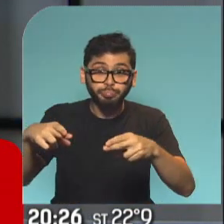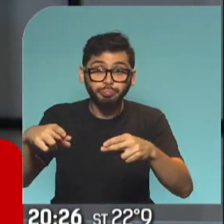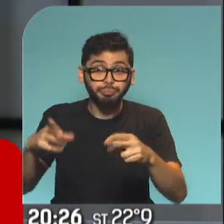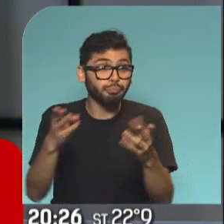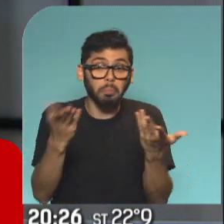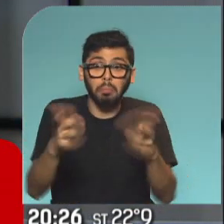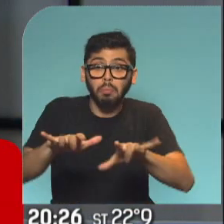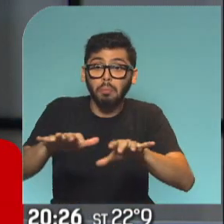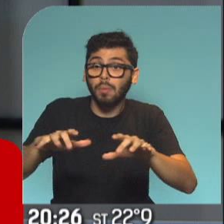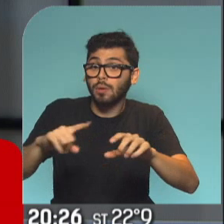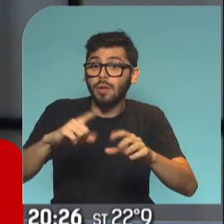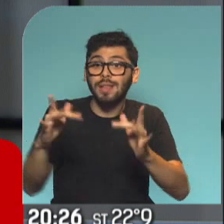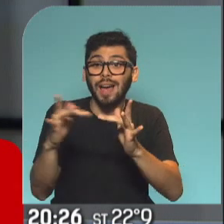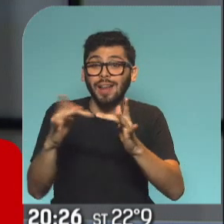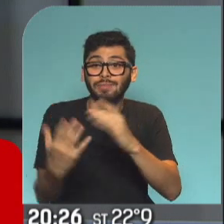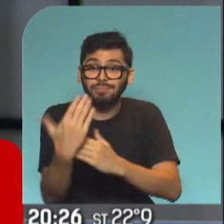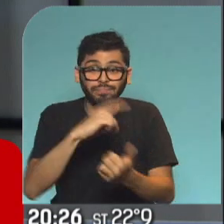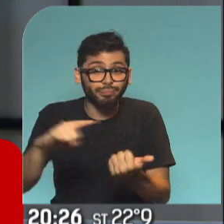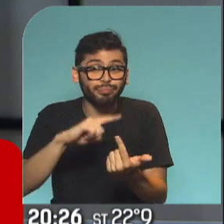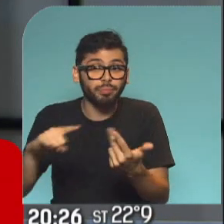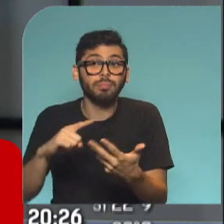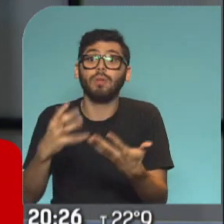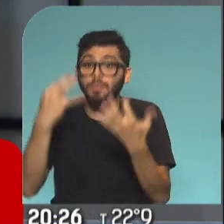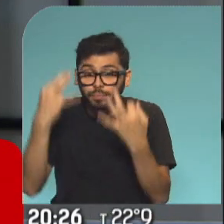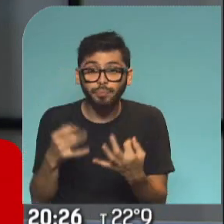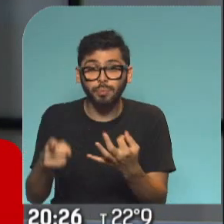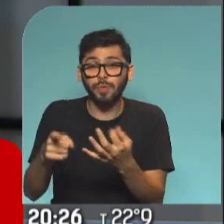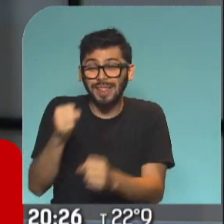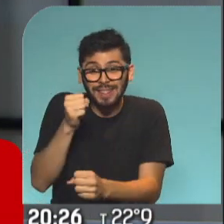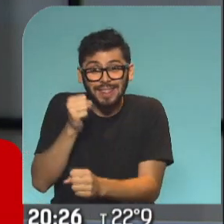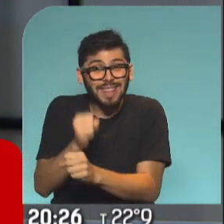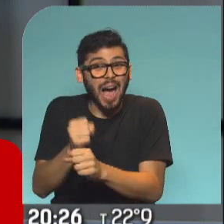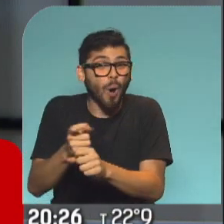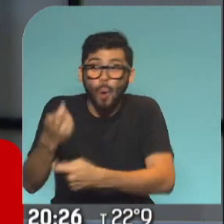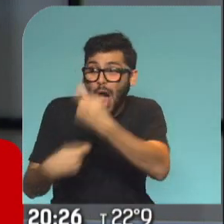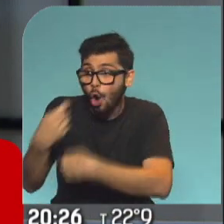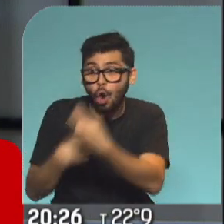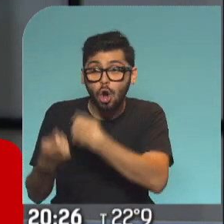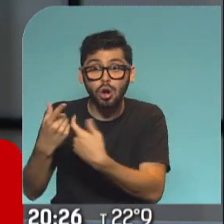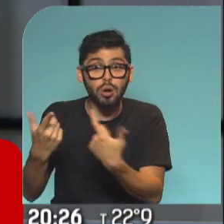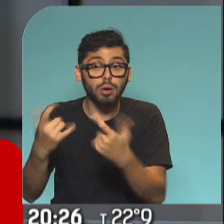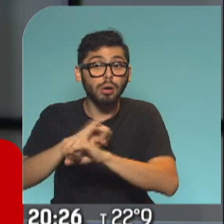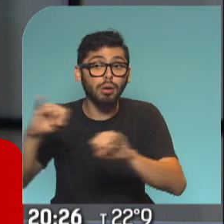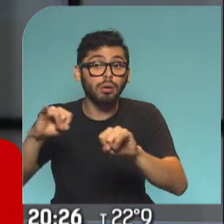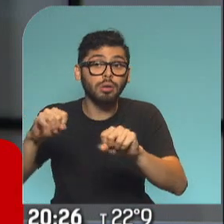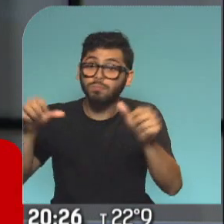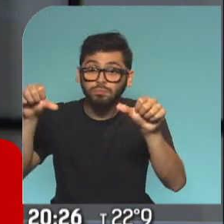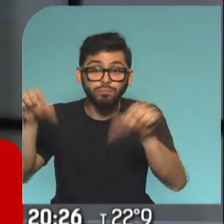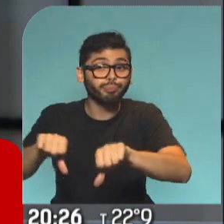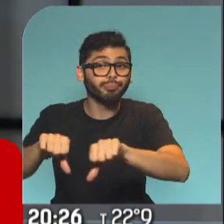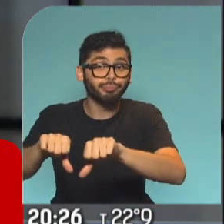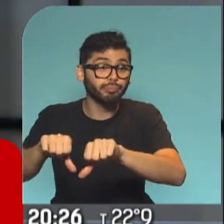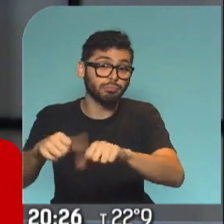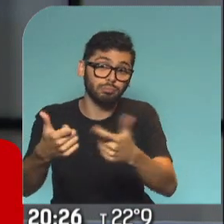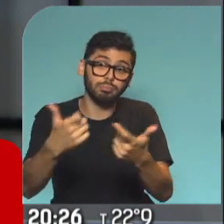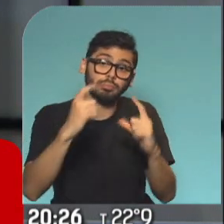servidores no tuvo posibilidad de acceso a internet es decir lo que era la base de su comercialización se le cayó hizo un reclamo